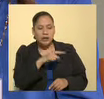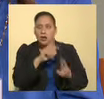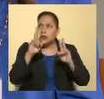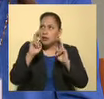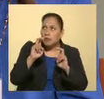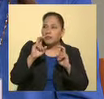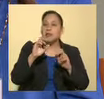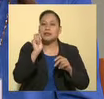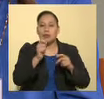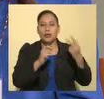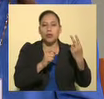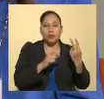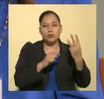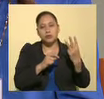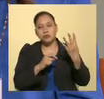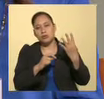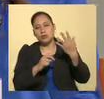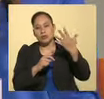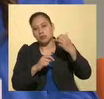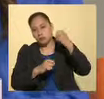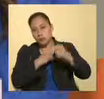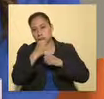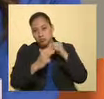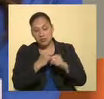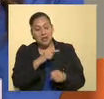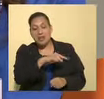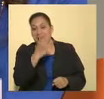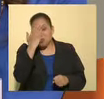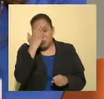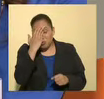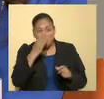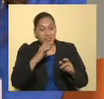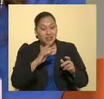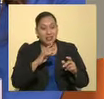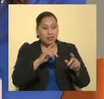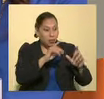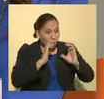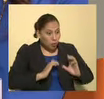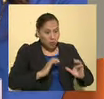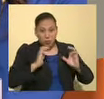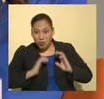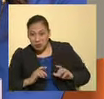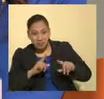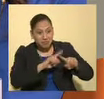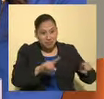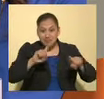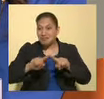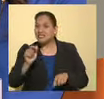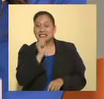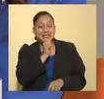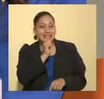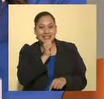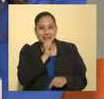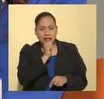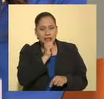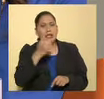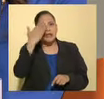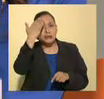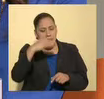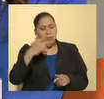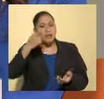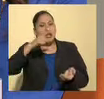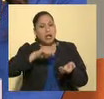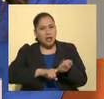entre 2, 3, 4, 5 años y no conoce la diferencia anatómica de los sexos. Claro. Lo que conoce es la diferencia de